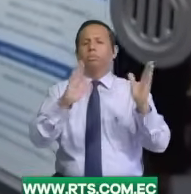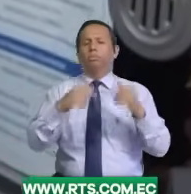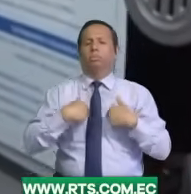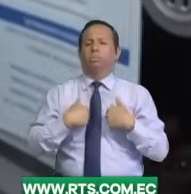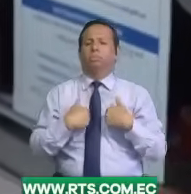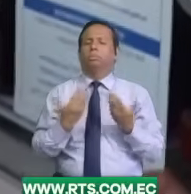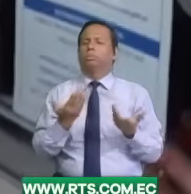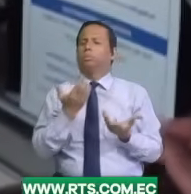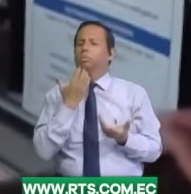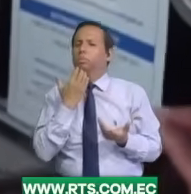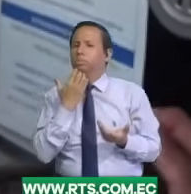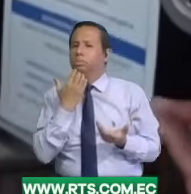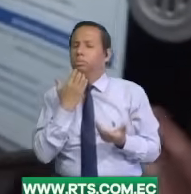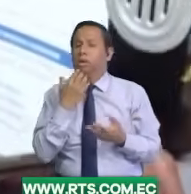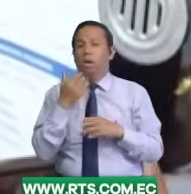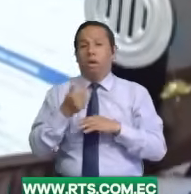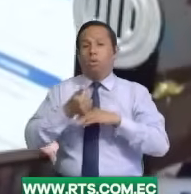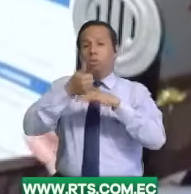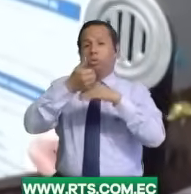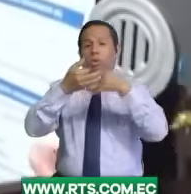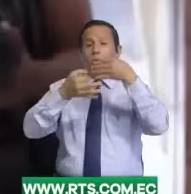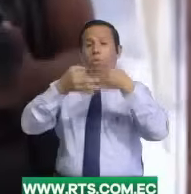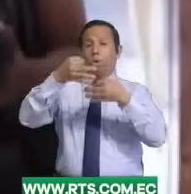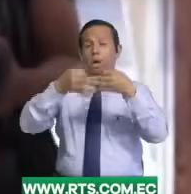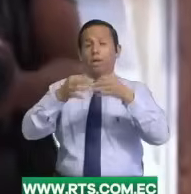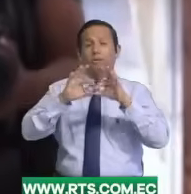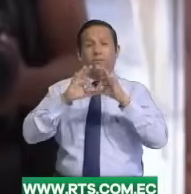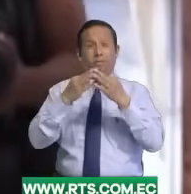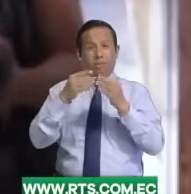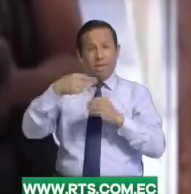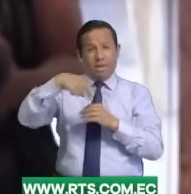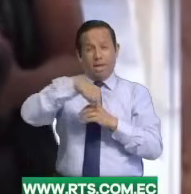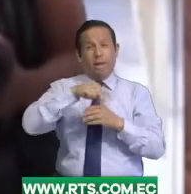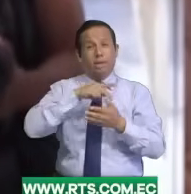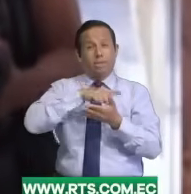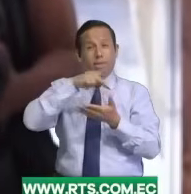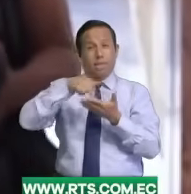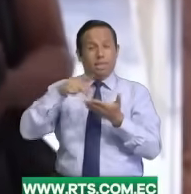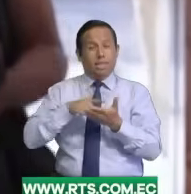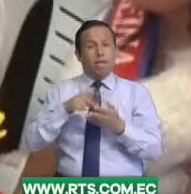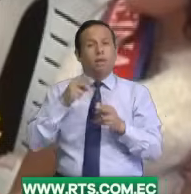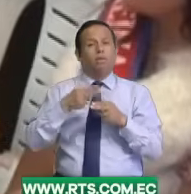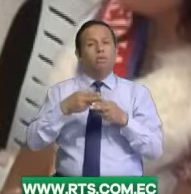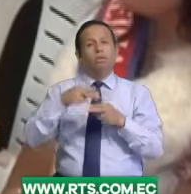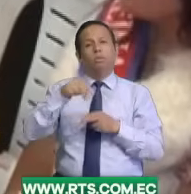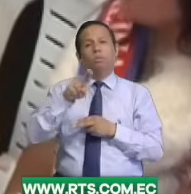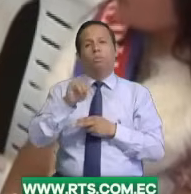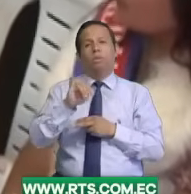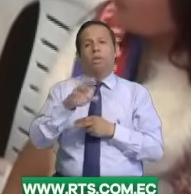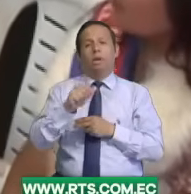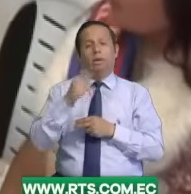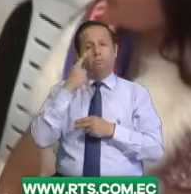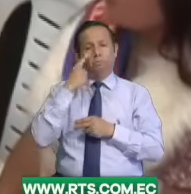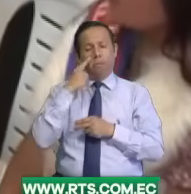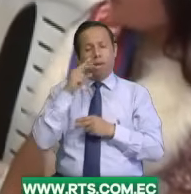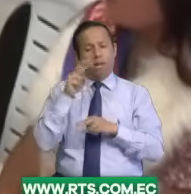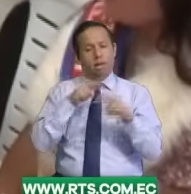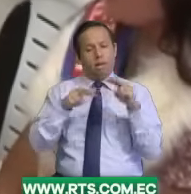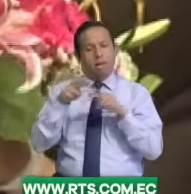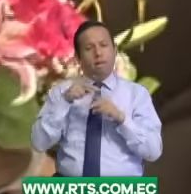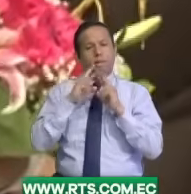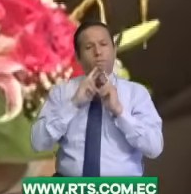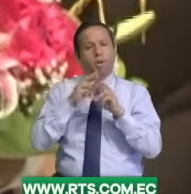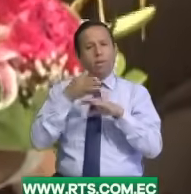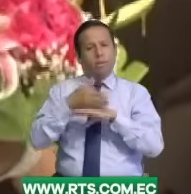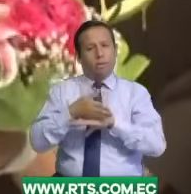será analizada por la jueza de la unidad de familia de Pichincha, Nubia Vera Cedeño. Informó Álvaro